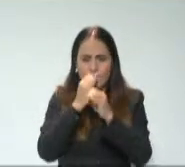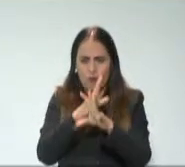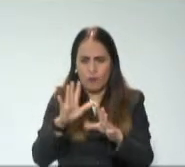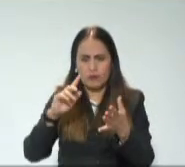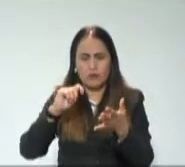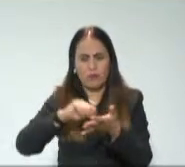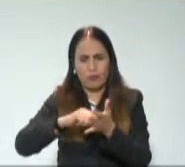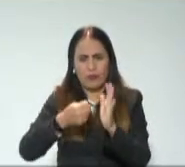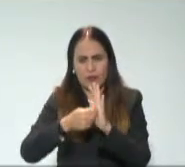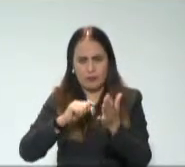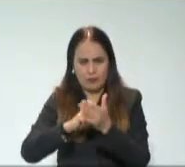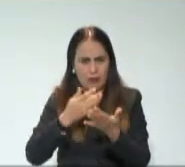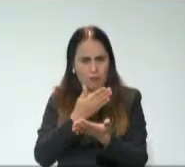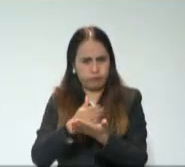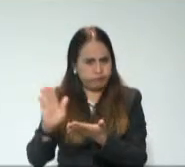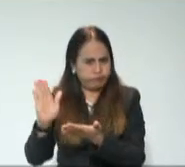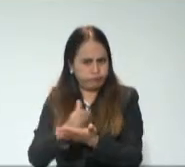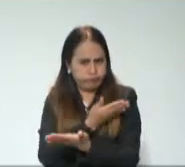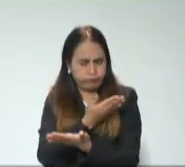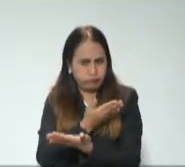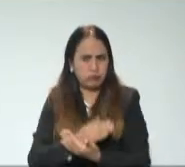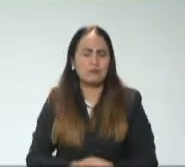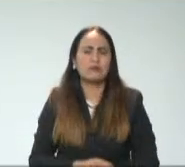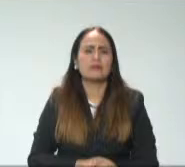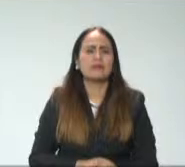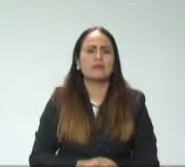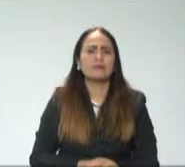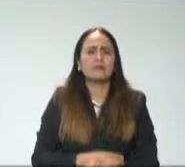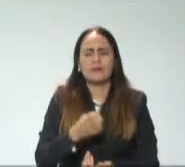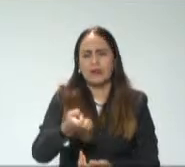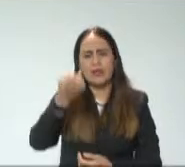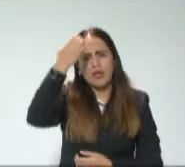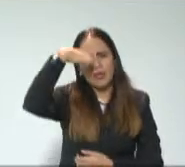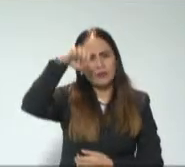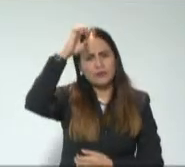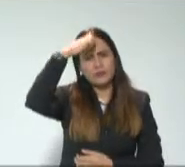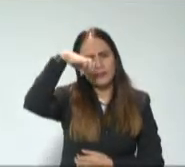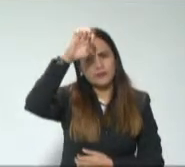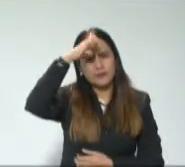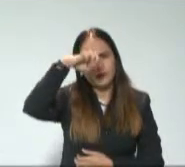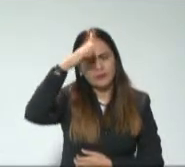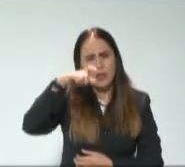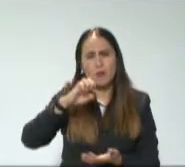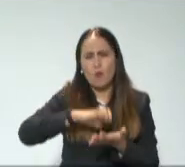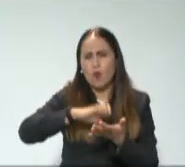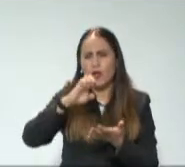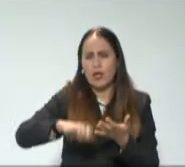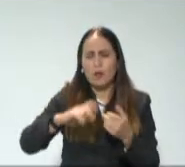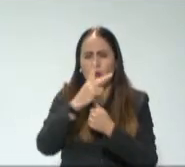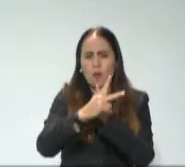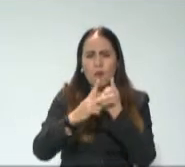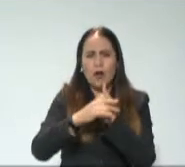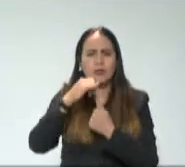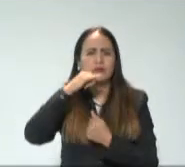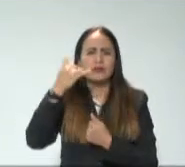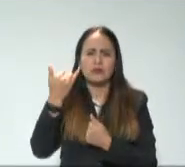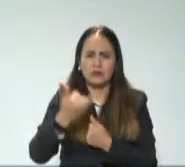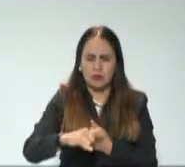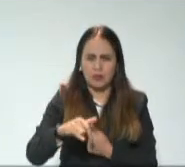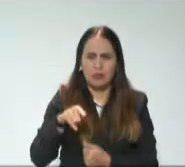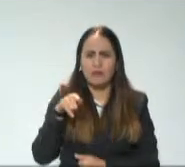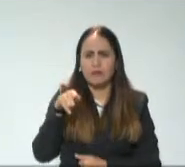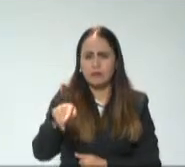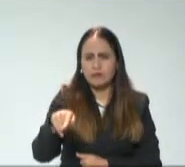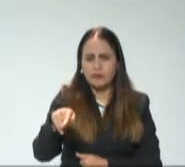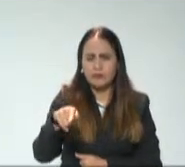eso este llama la atención que la experiencia propiamente en Italia en donde se han